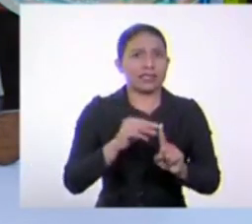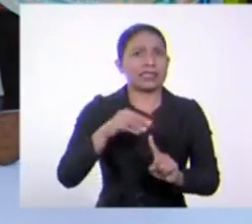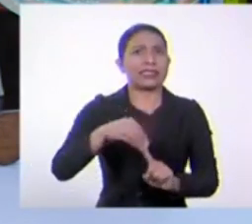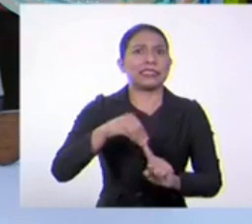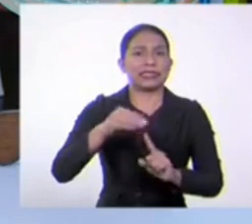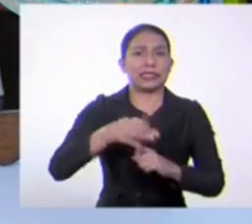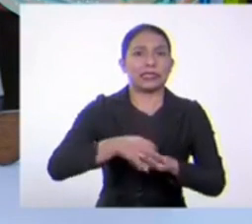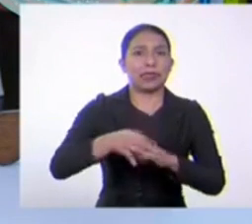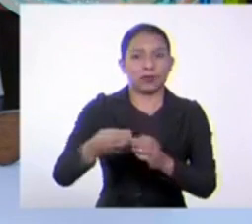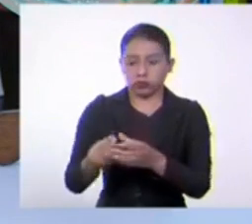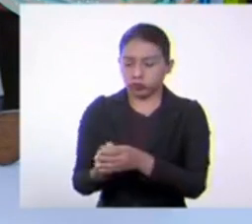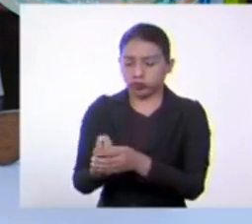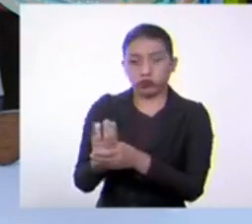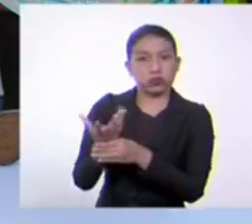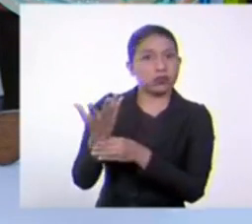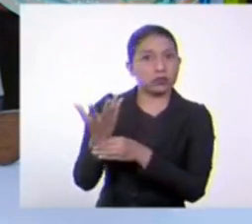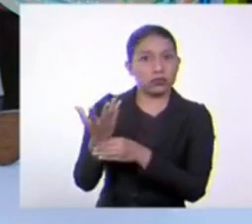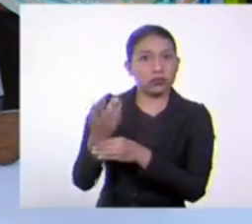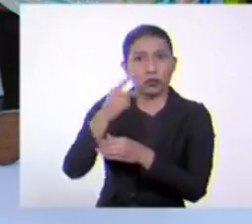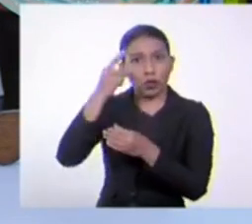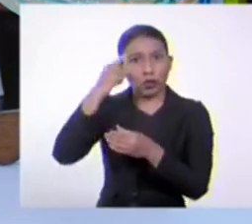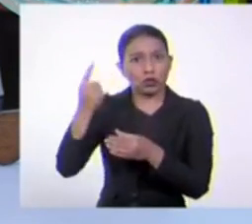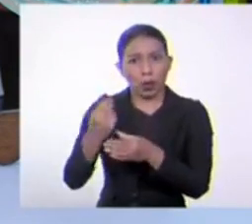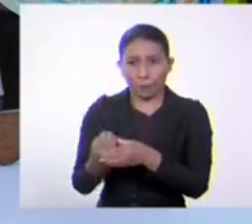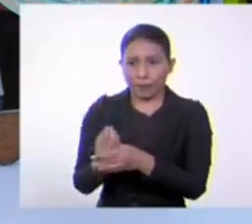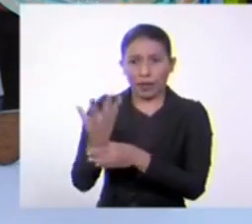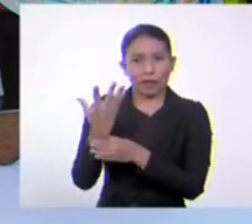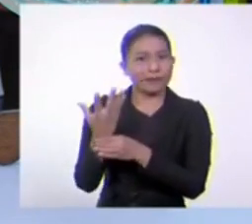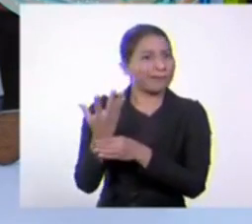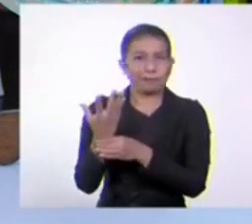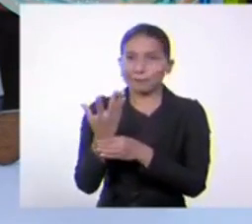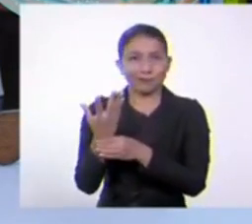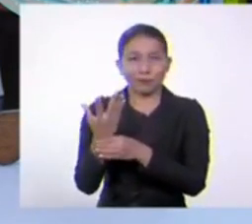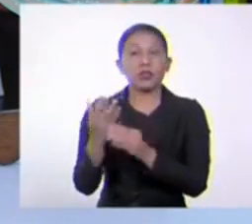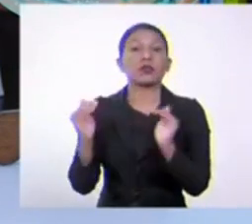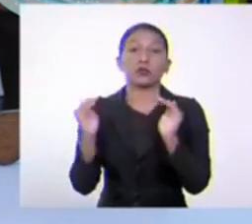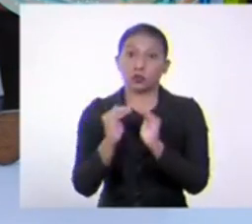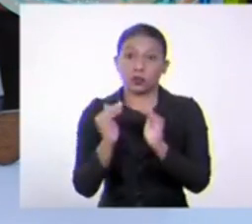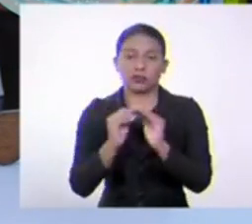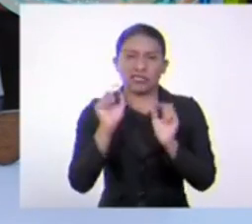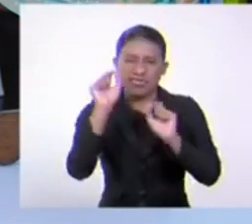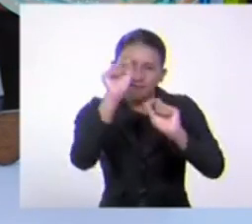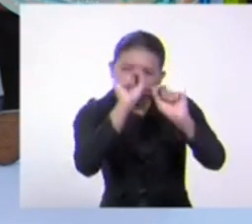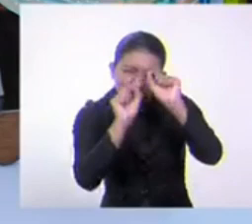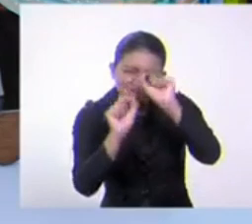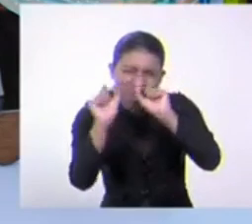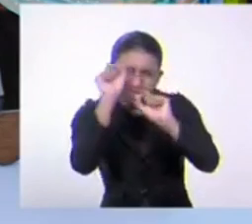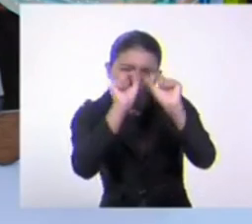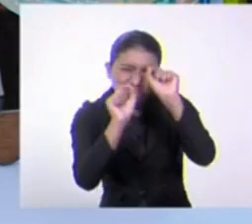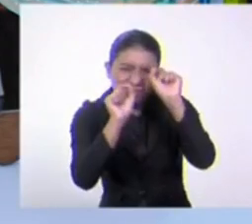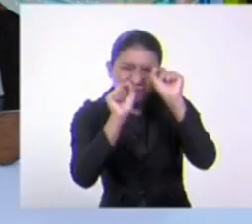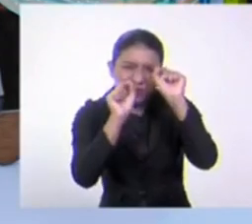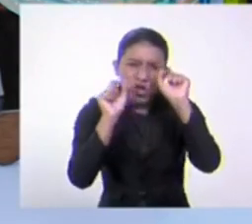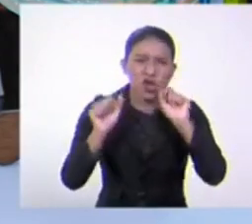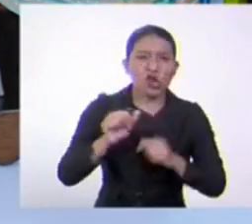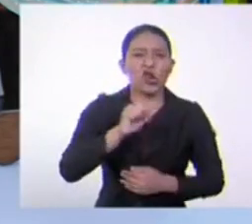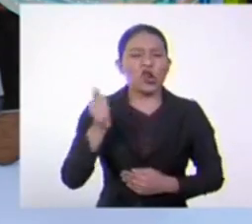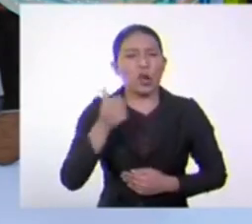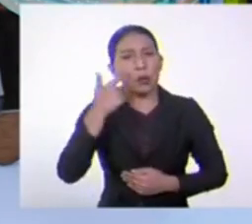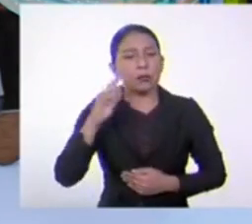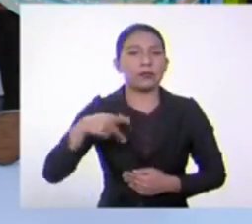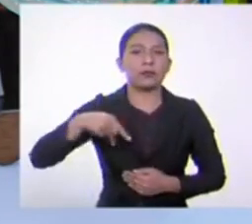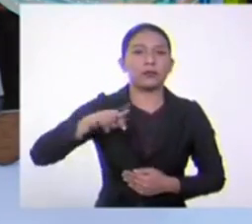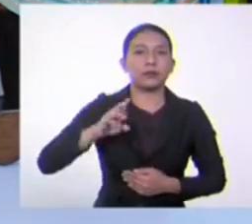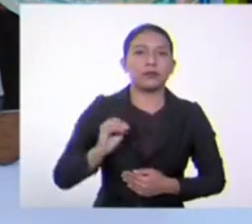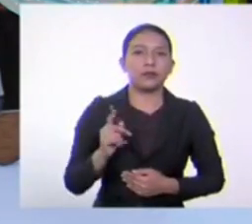las células vegetales, no solamente en plantas, también bacterias y otro tipo de organismos como protistas tienen